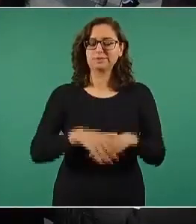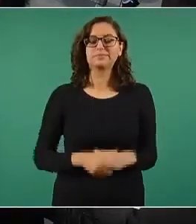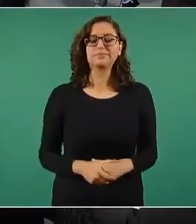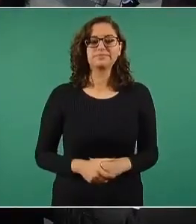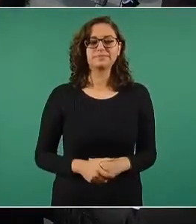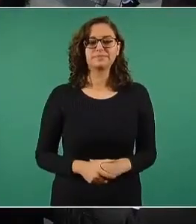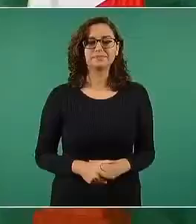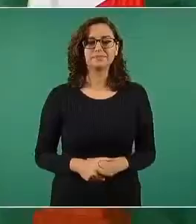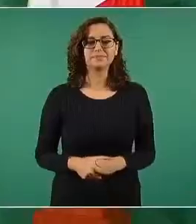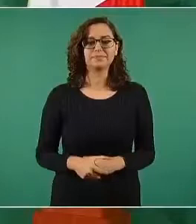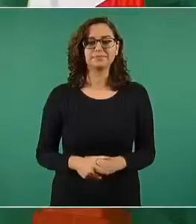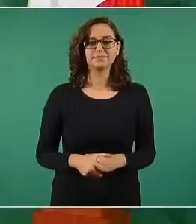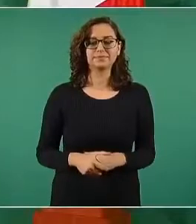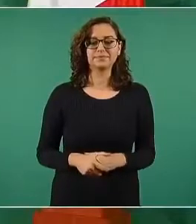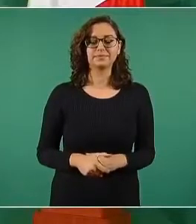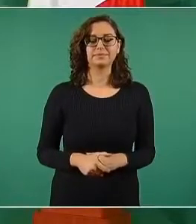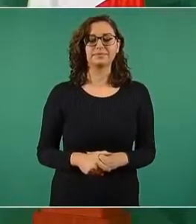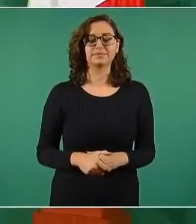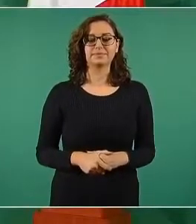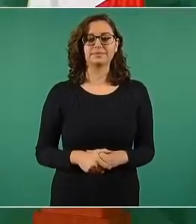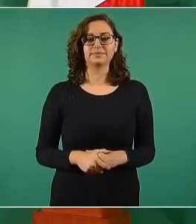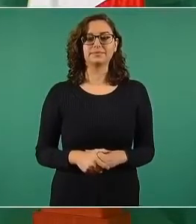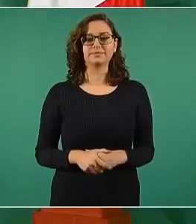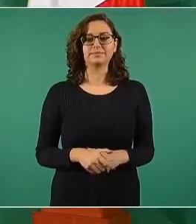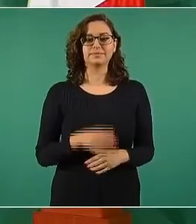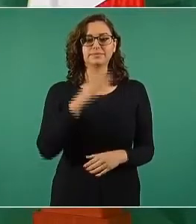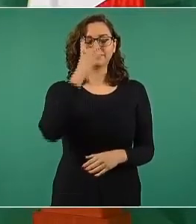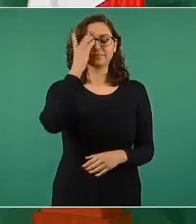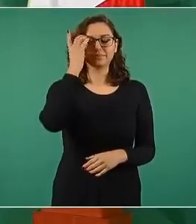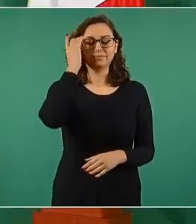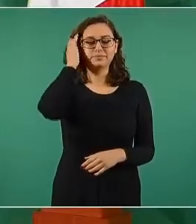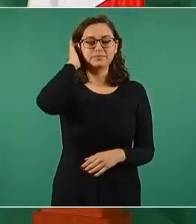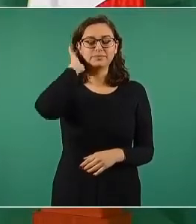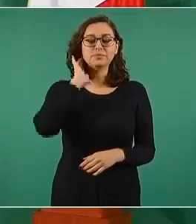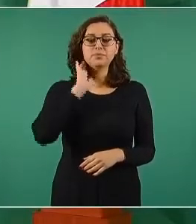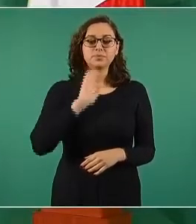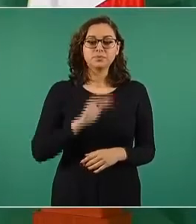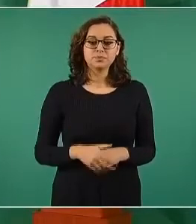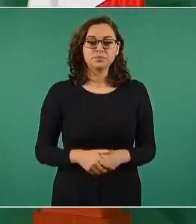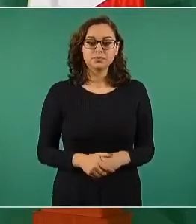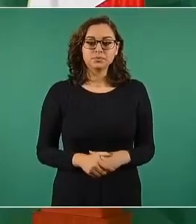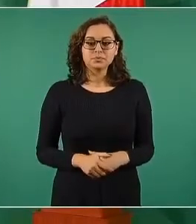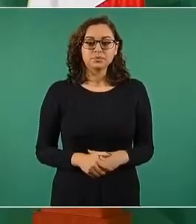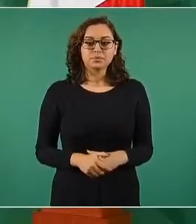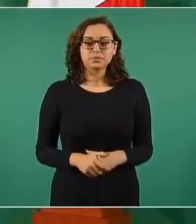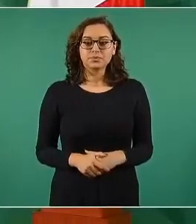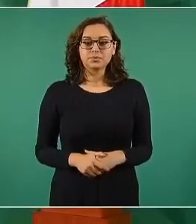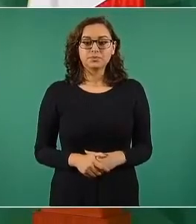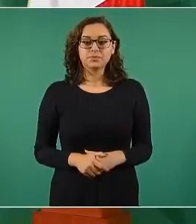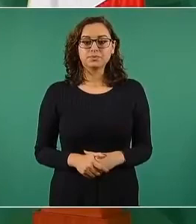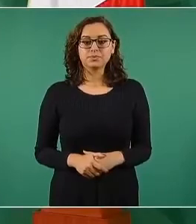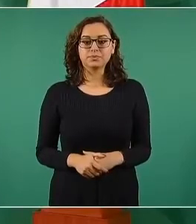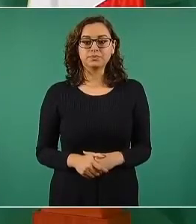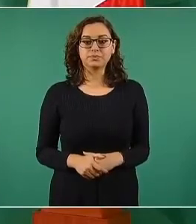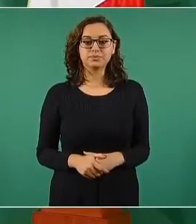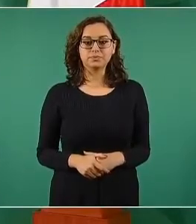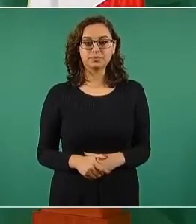Un paisano nuestro, un hombre